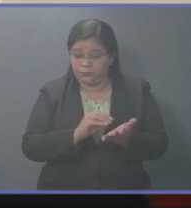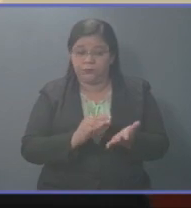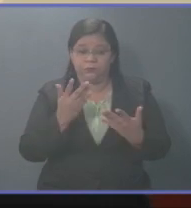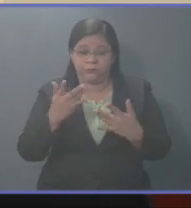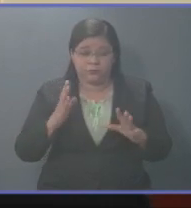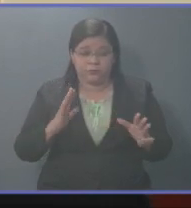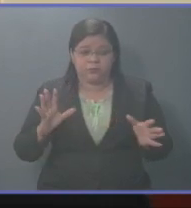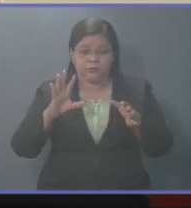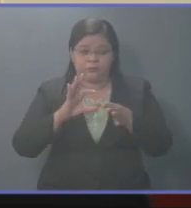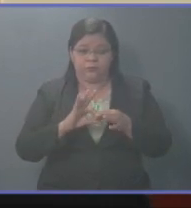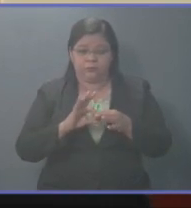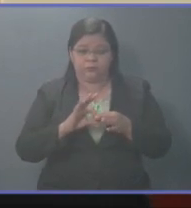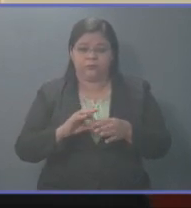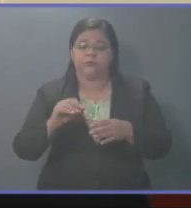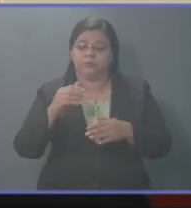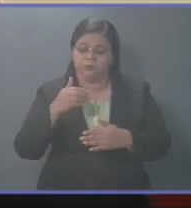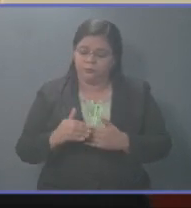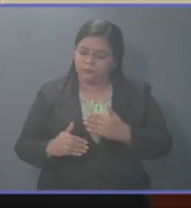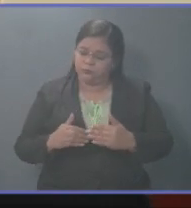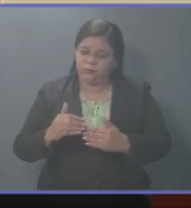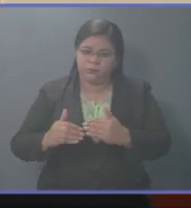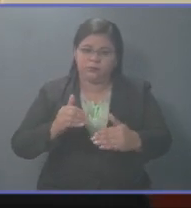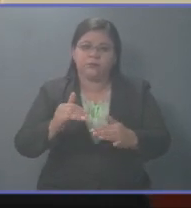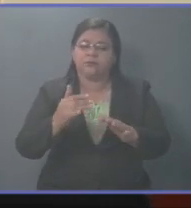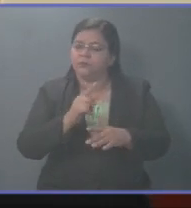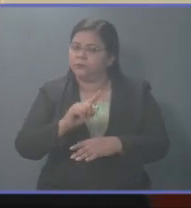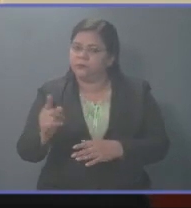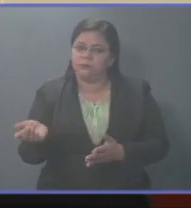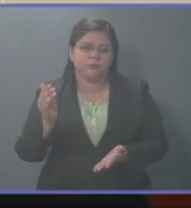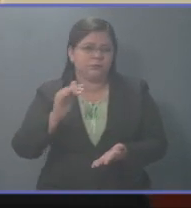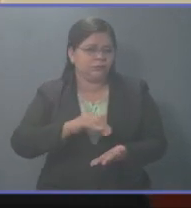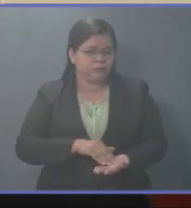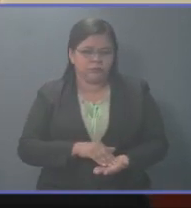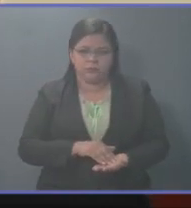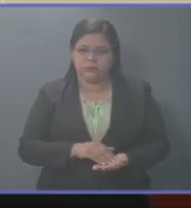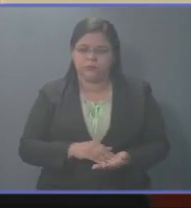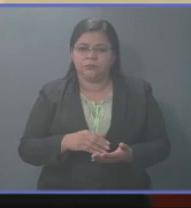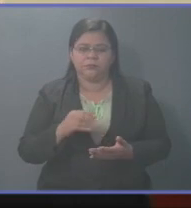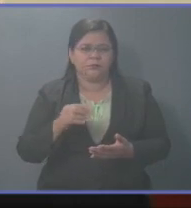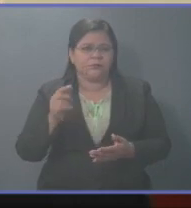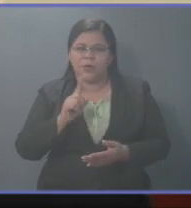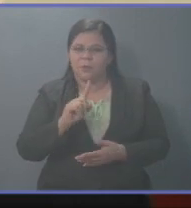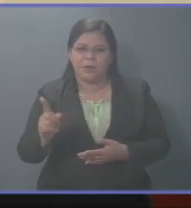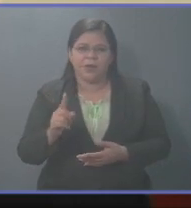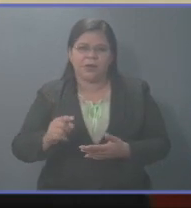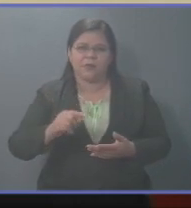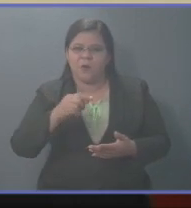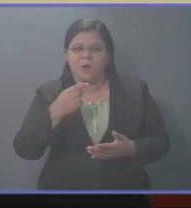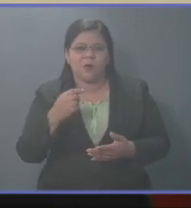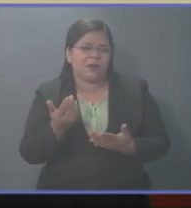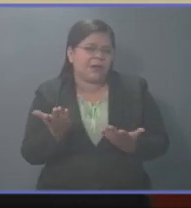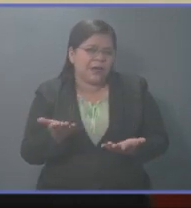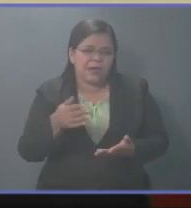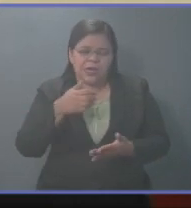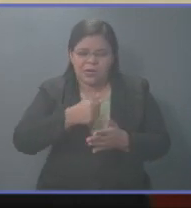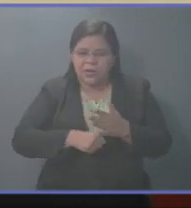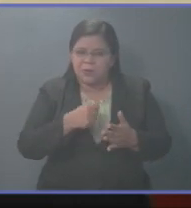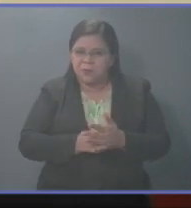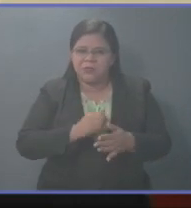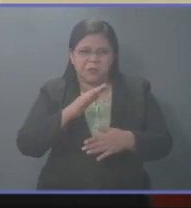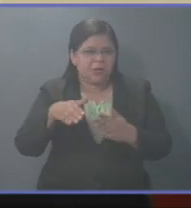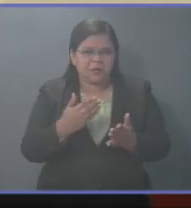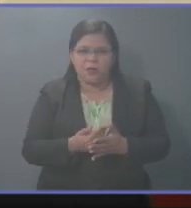conectadas en la sucesión que requieren para no volver inocuos los esfuerzos que se llevan a cabo en la fase que precede a